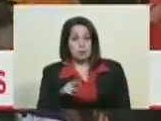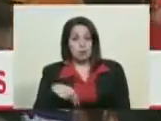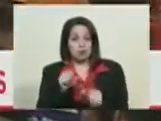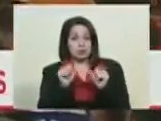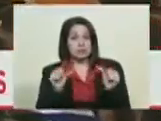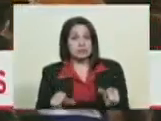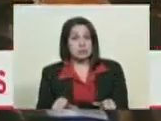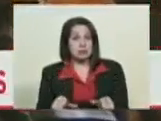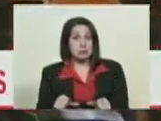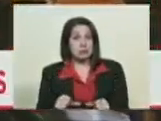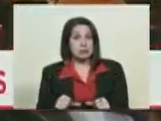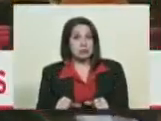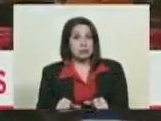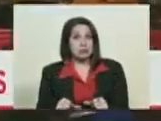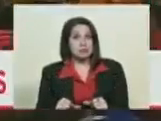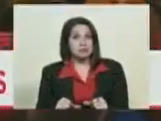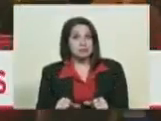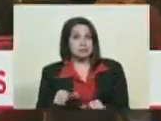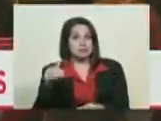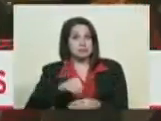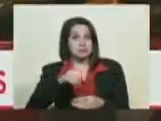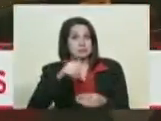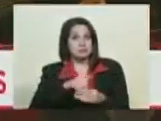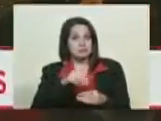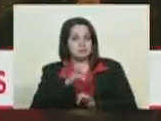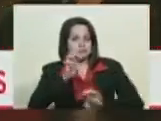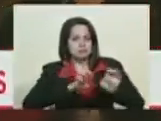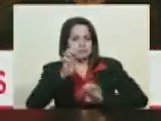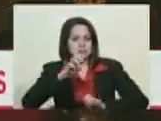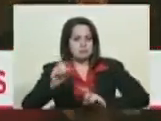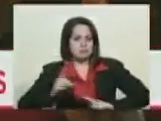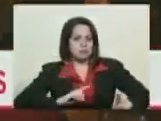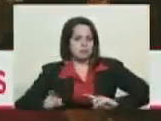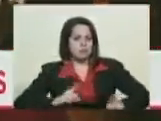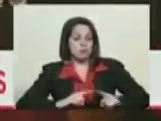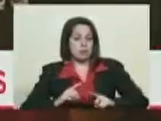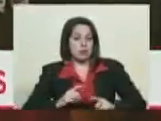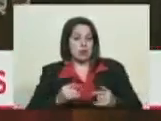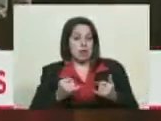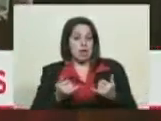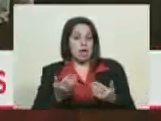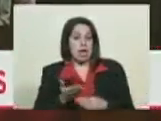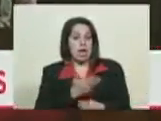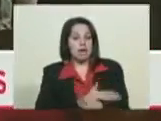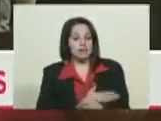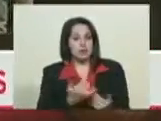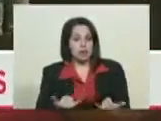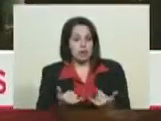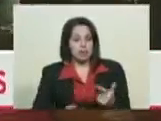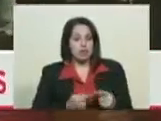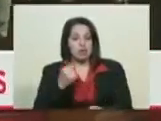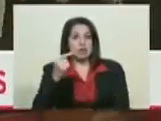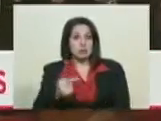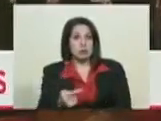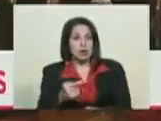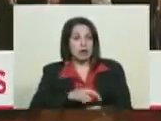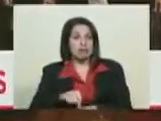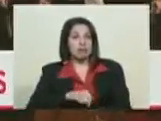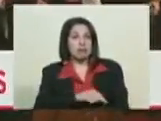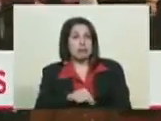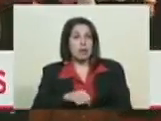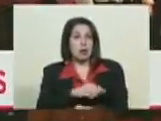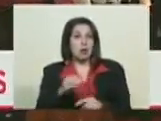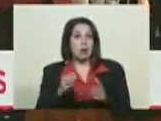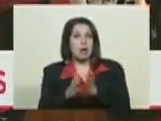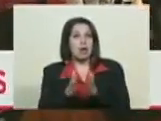es auditado antes, durante el proceso electoral y después. A esta hora se está haciendo